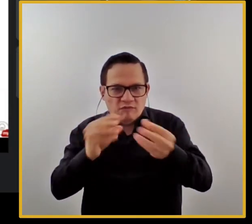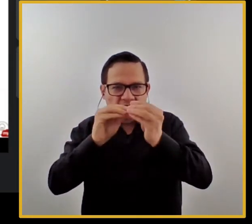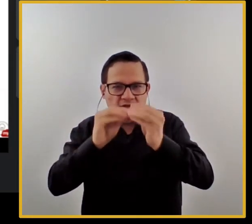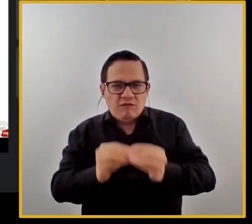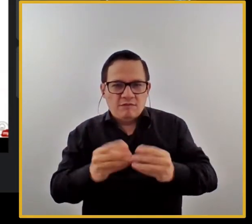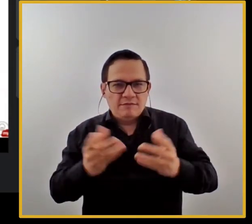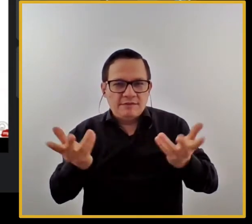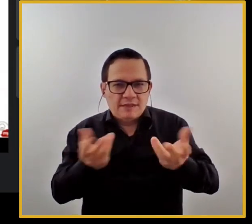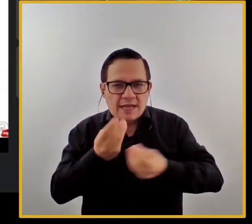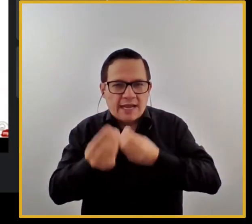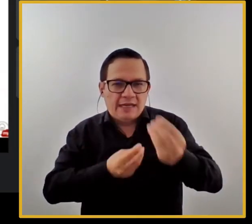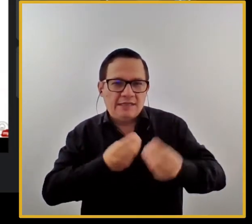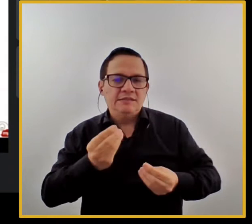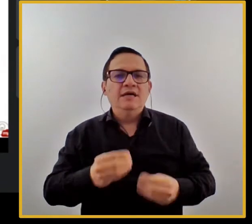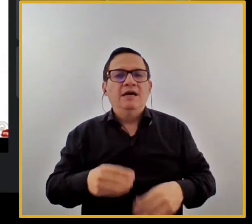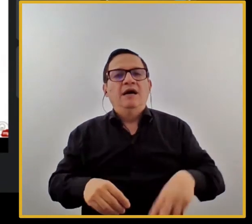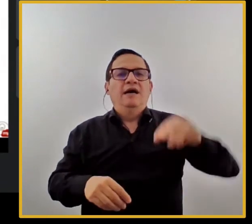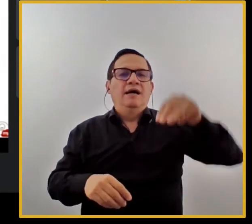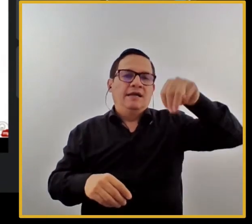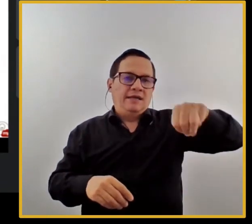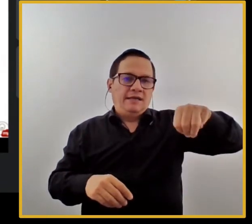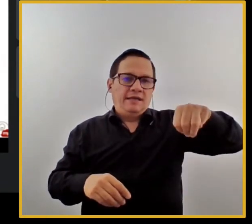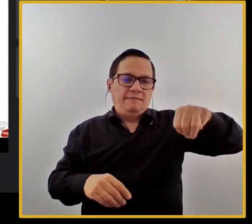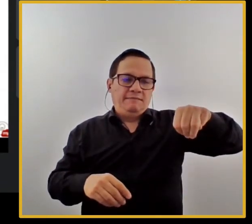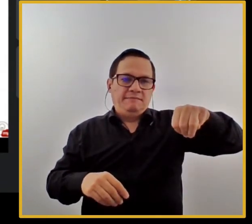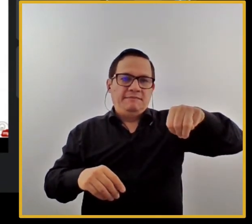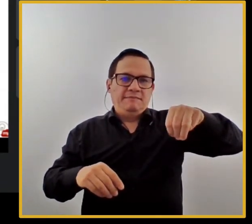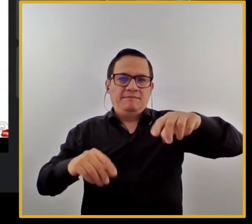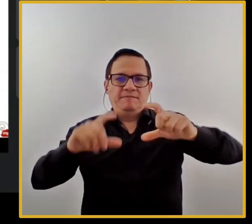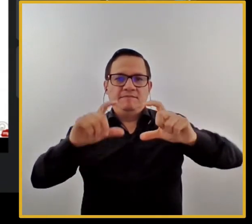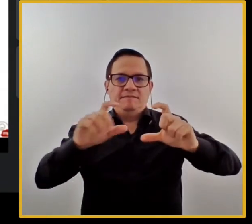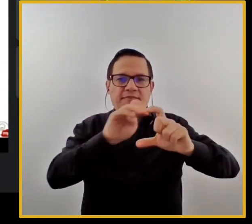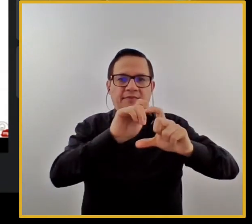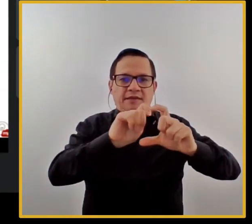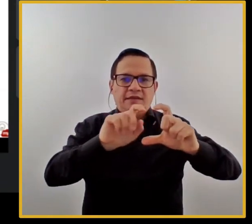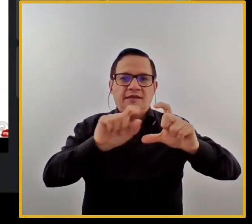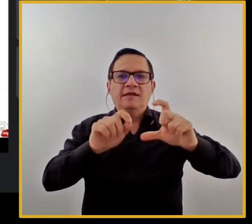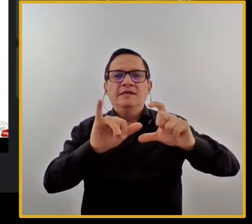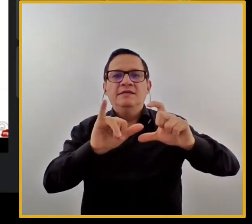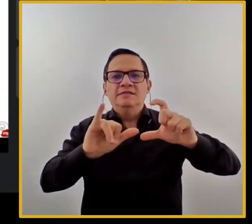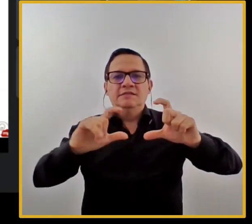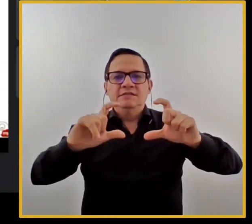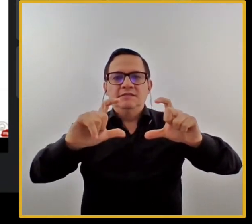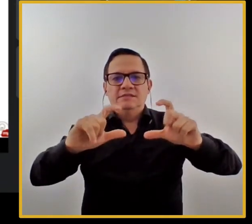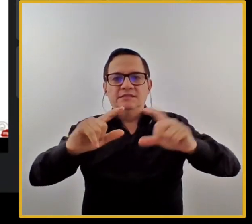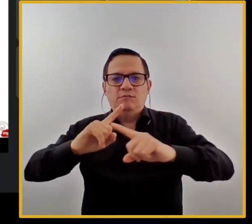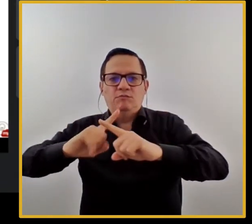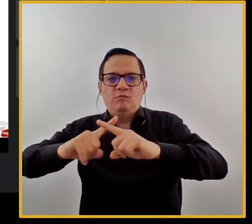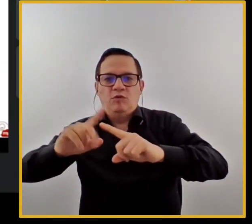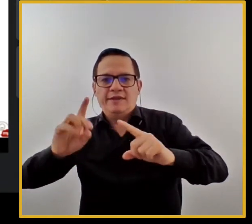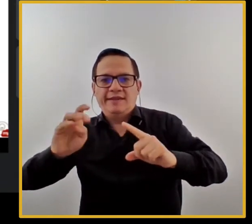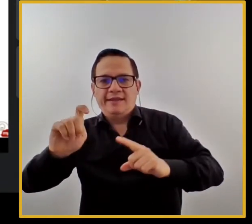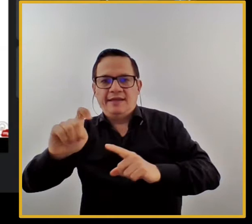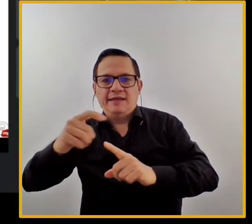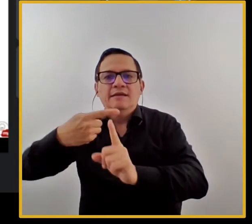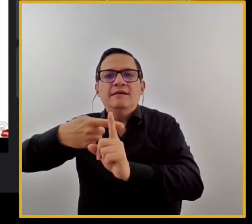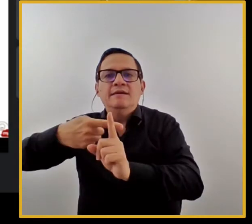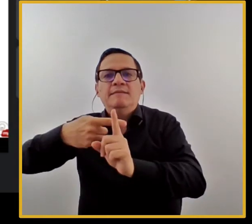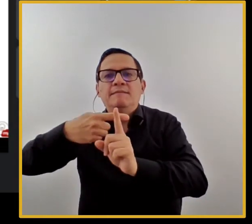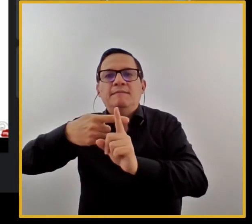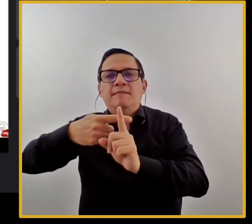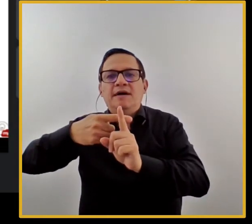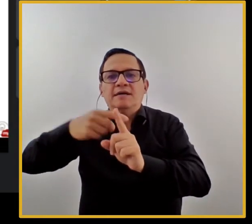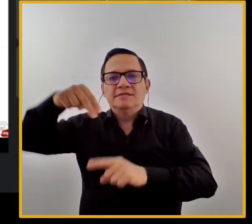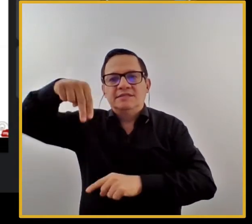¿cierto? M de xy por dx más n